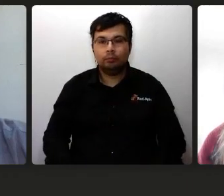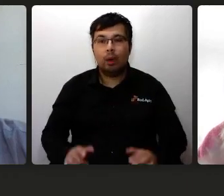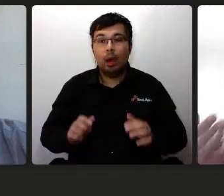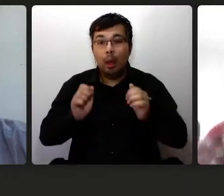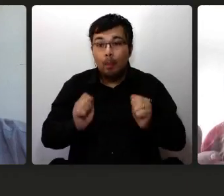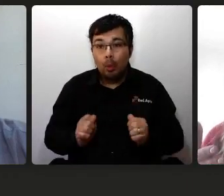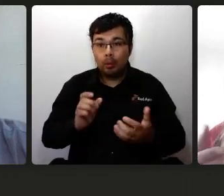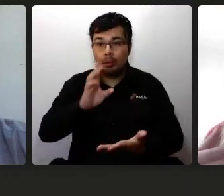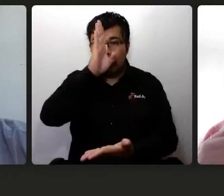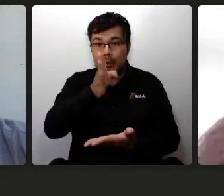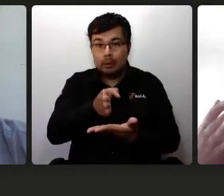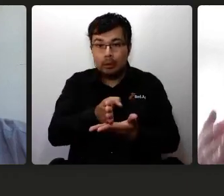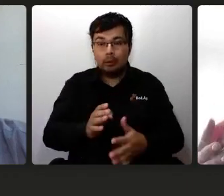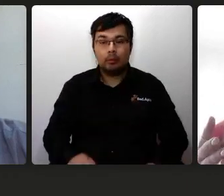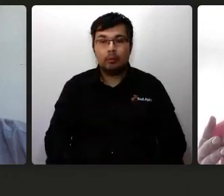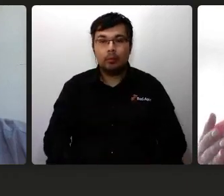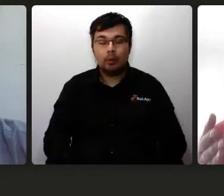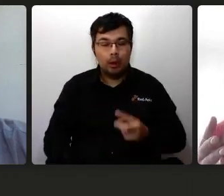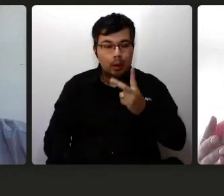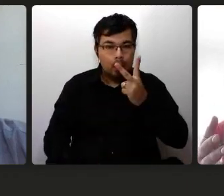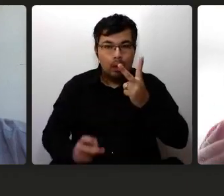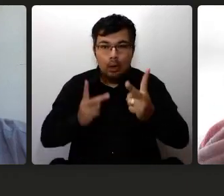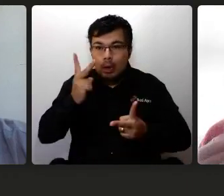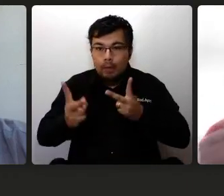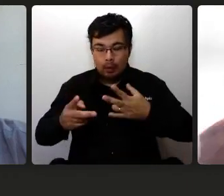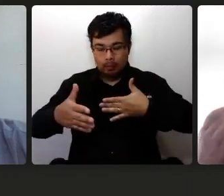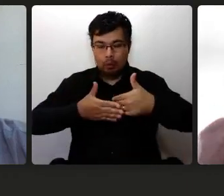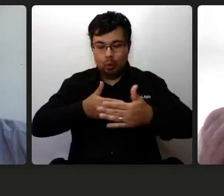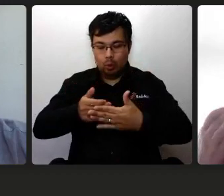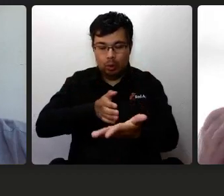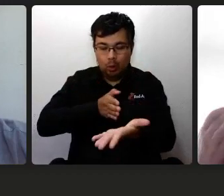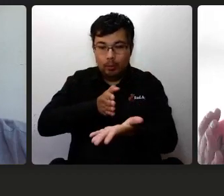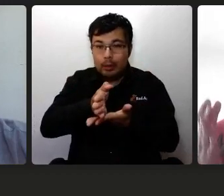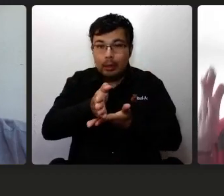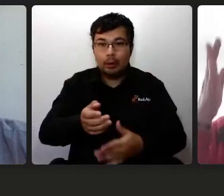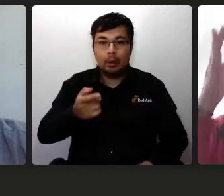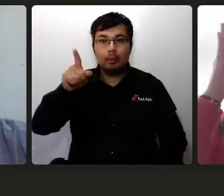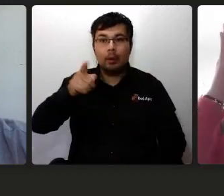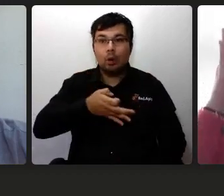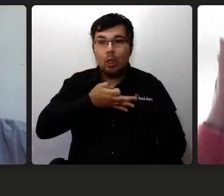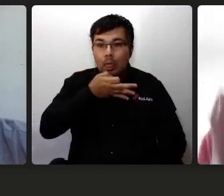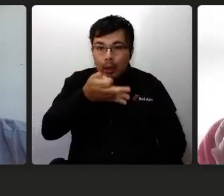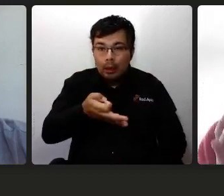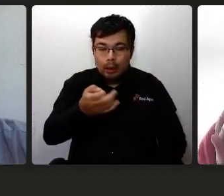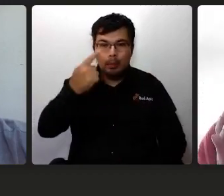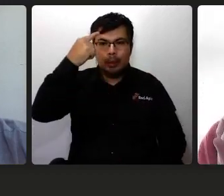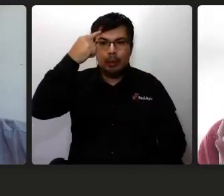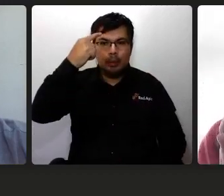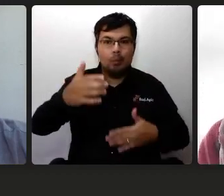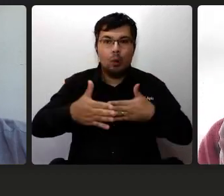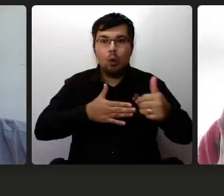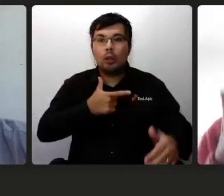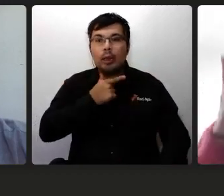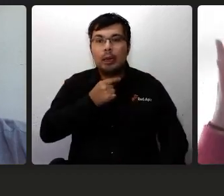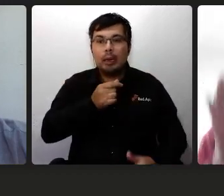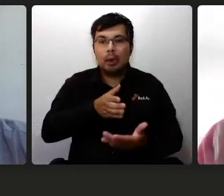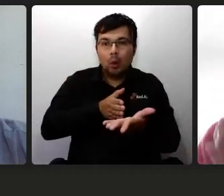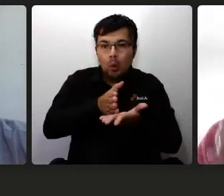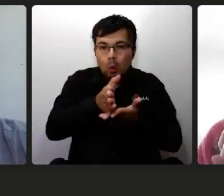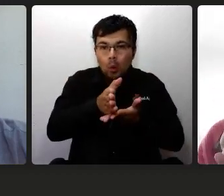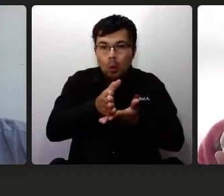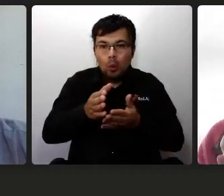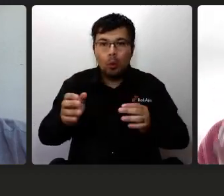tomar decisiones y ver por dónde empezar. Pero como les decía, pensemos por dónde queremos empezar. Fijémonos